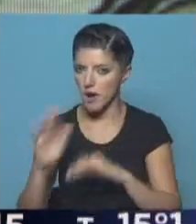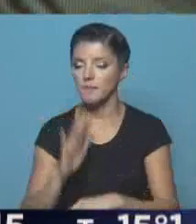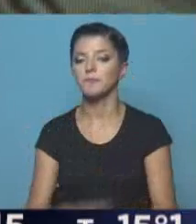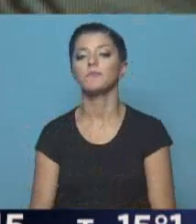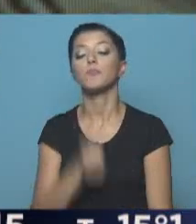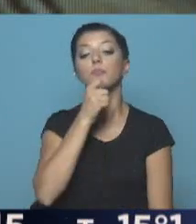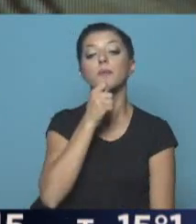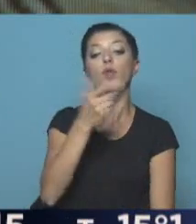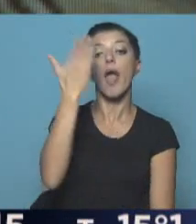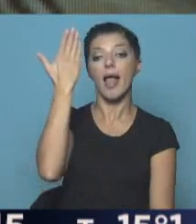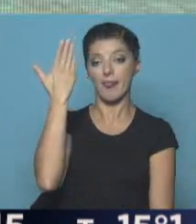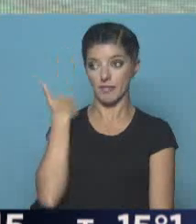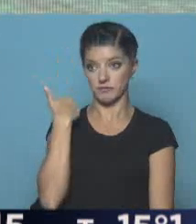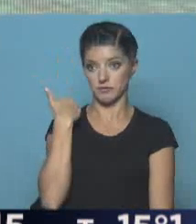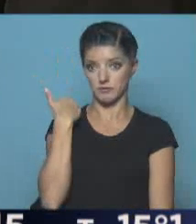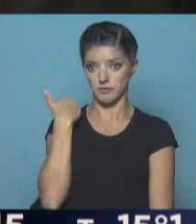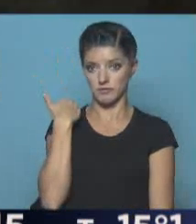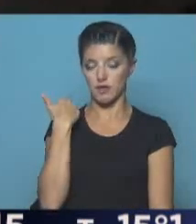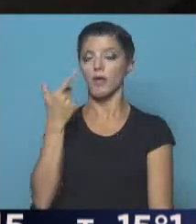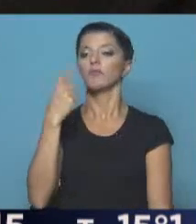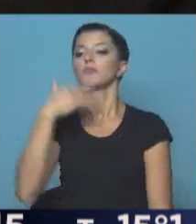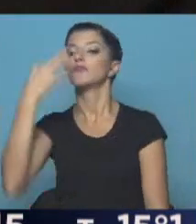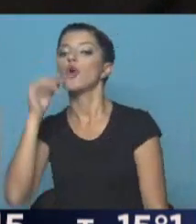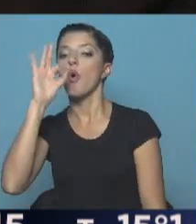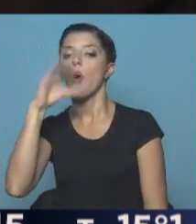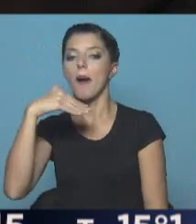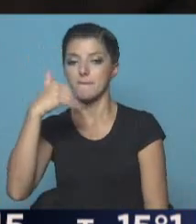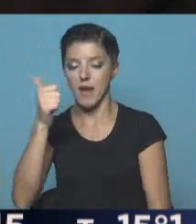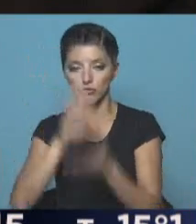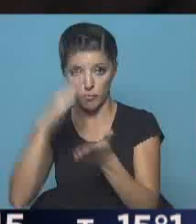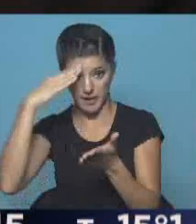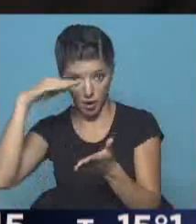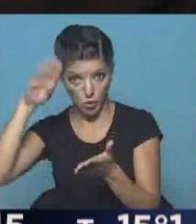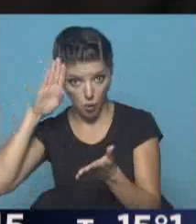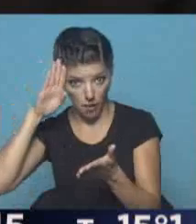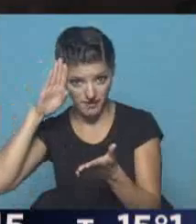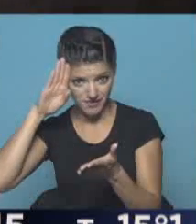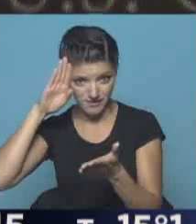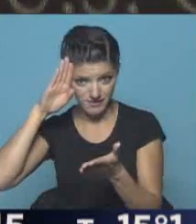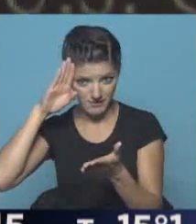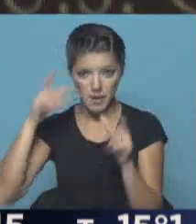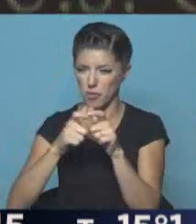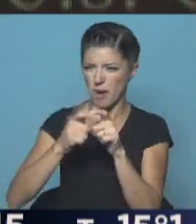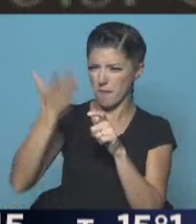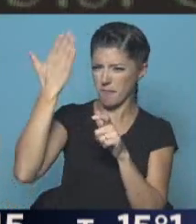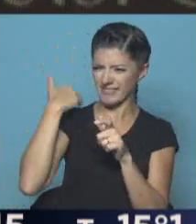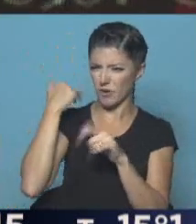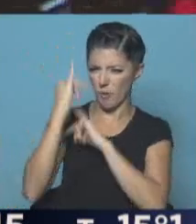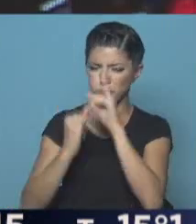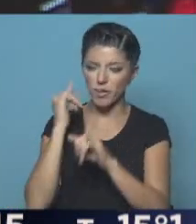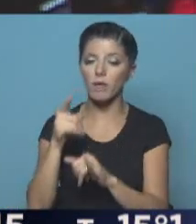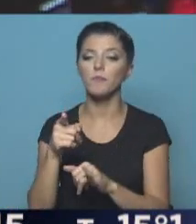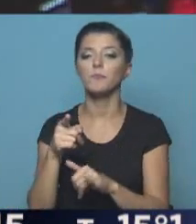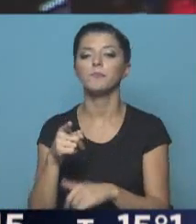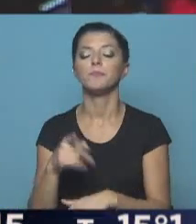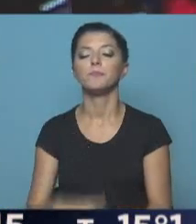de anular parte de la reforma decidida por Obama respecto al tema Cuba, una parte de esto, digamos, lo hablamos el programa pasado, el sábado pasado.